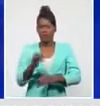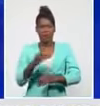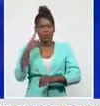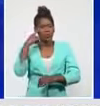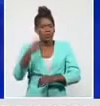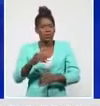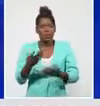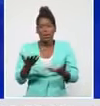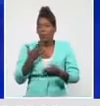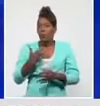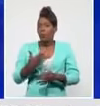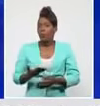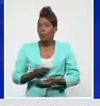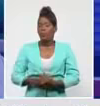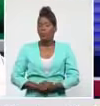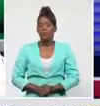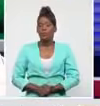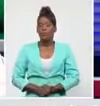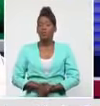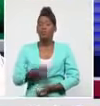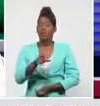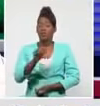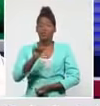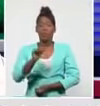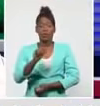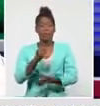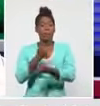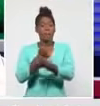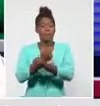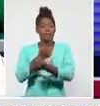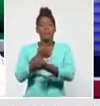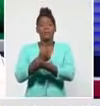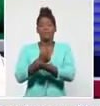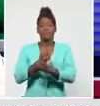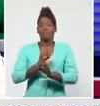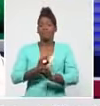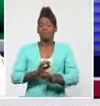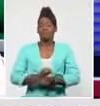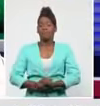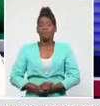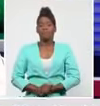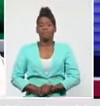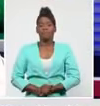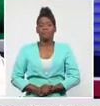Esos son los riesgos. Y realmente